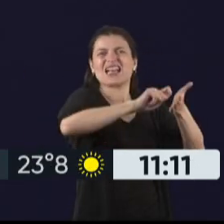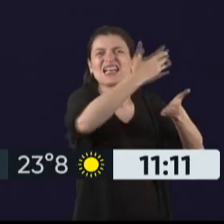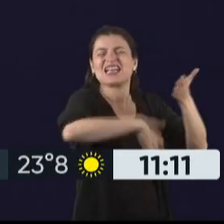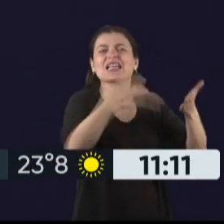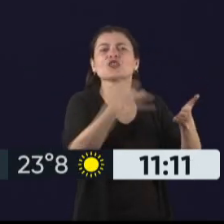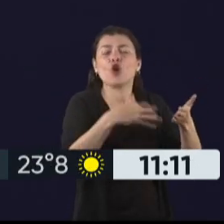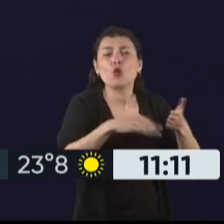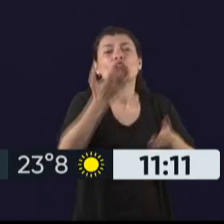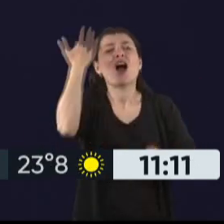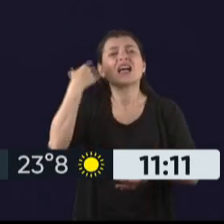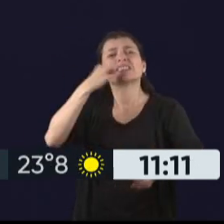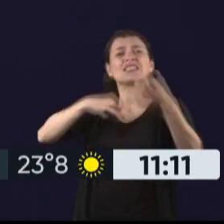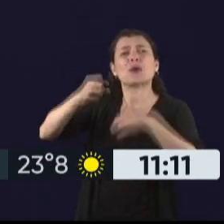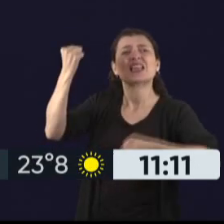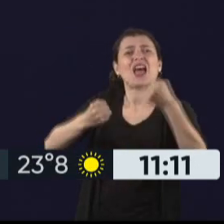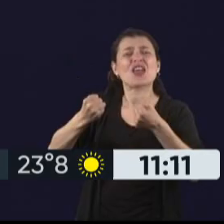antes no estaba permitido.